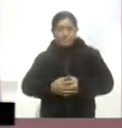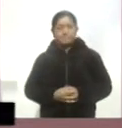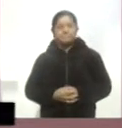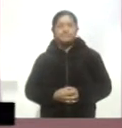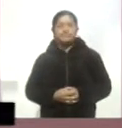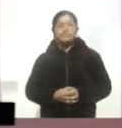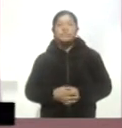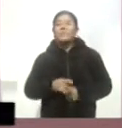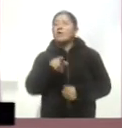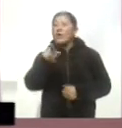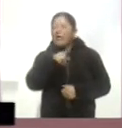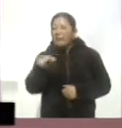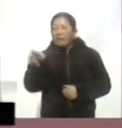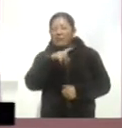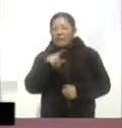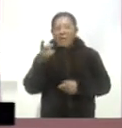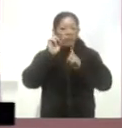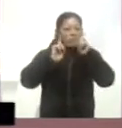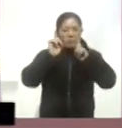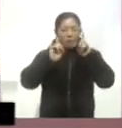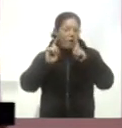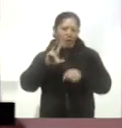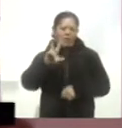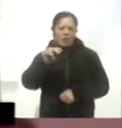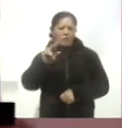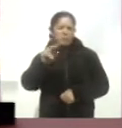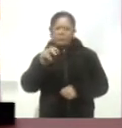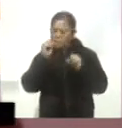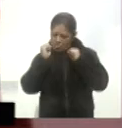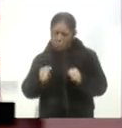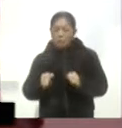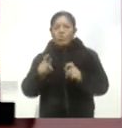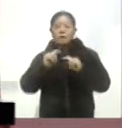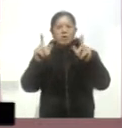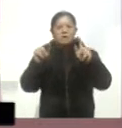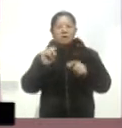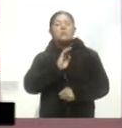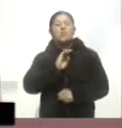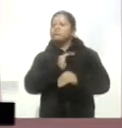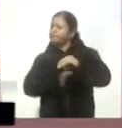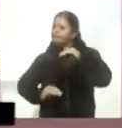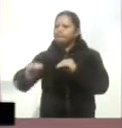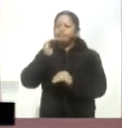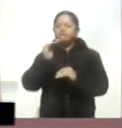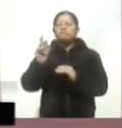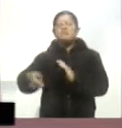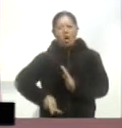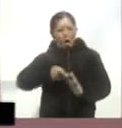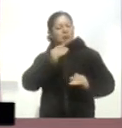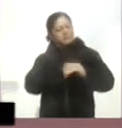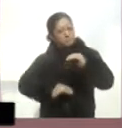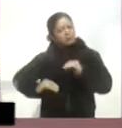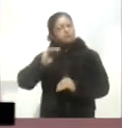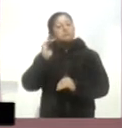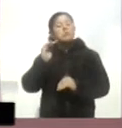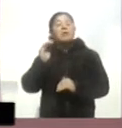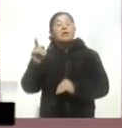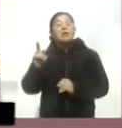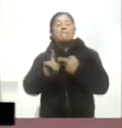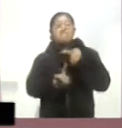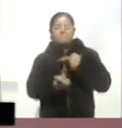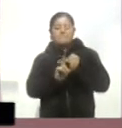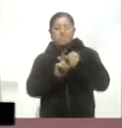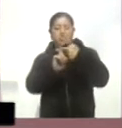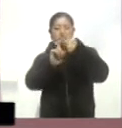quedar duda de que Tlaxcala va nuevamente a hacer referencia positiva, como lo ha sido en